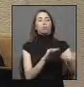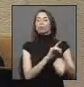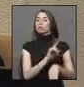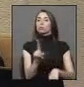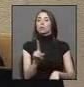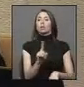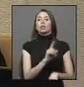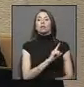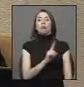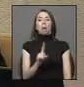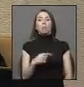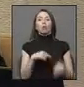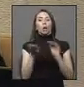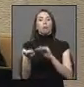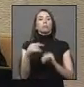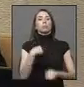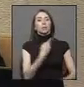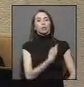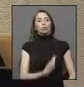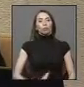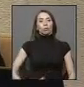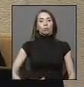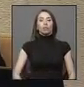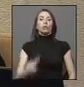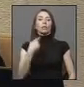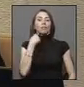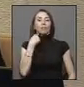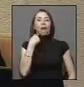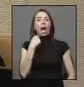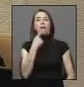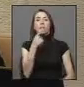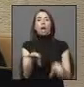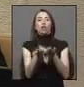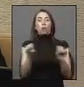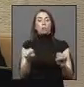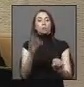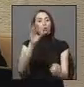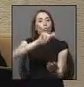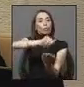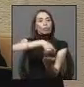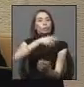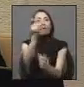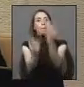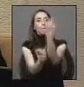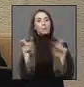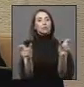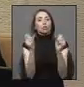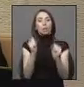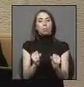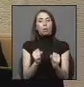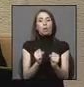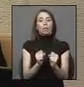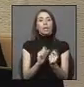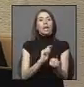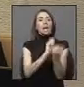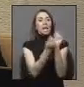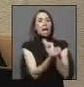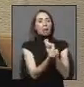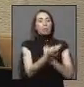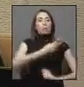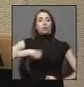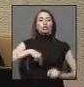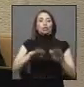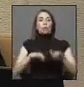a cohonestar a mi gobierno que falla a un compromiso que suscribió, porque las personas pueden haber cambiado, pero somos la